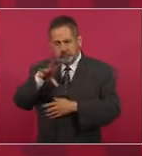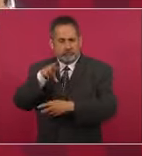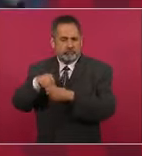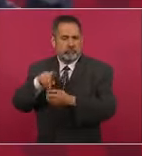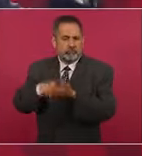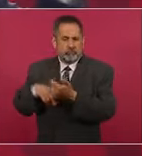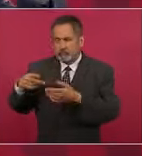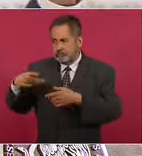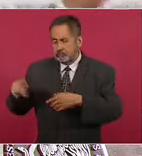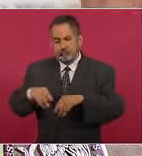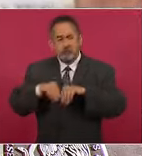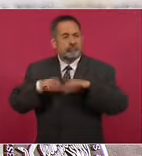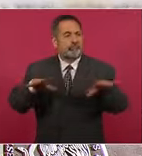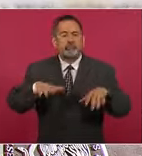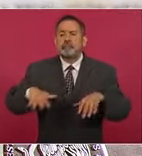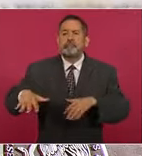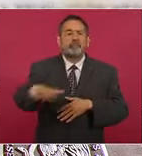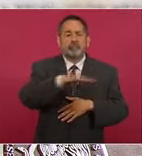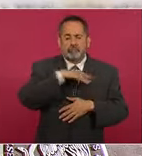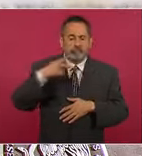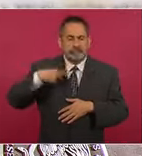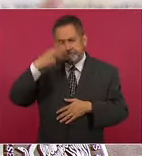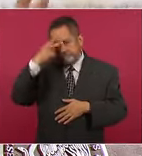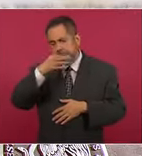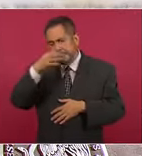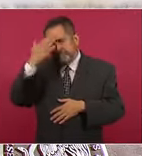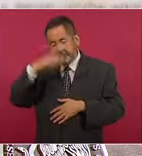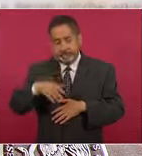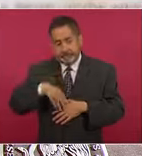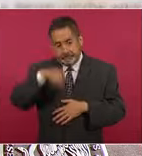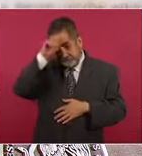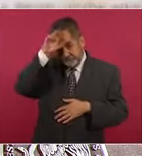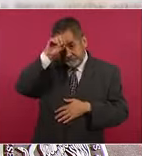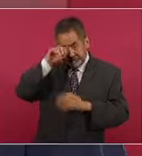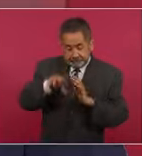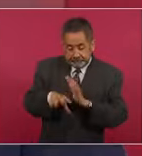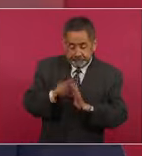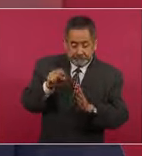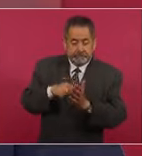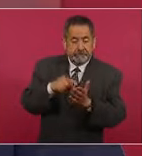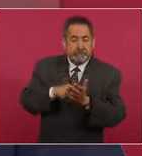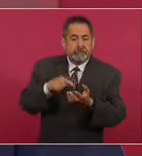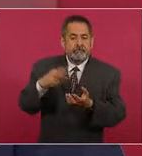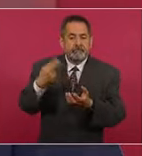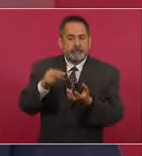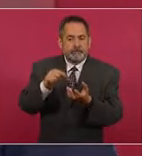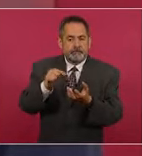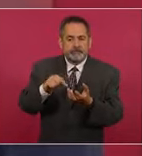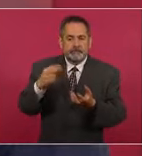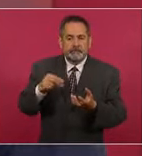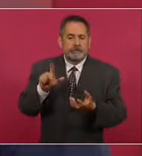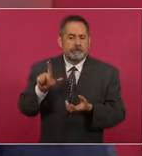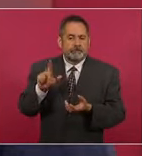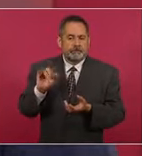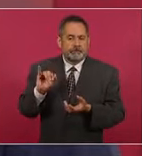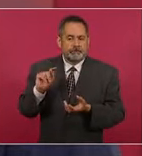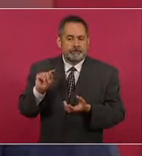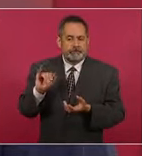para información de todo el pueblo, que es un mineral estratégico, que no